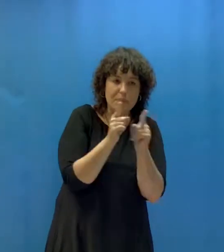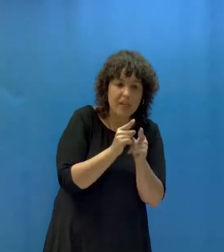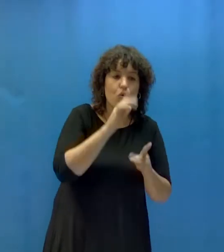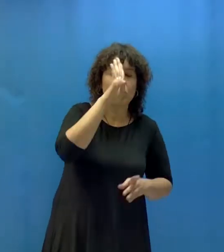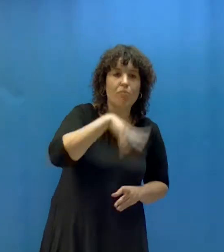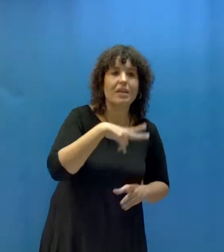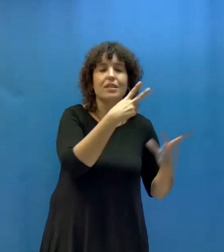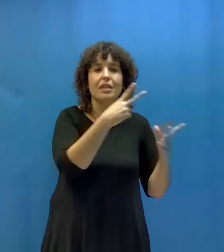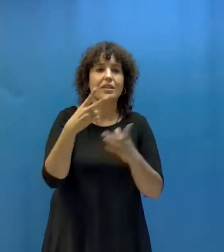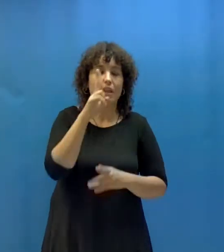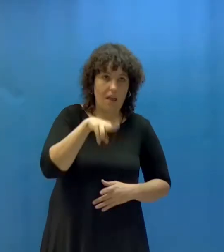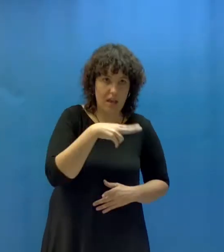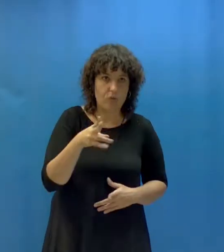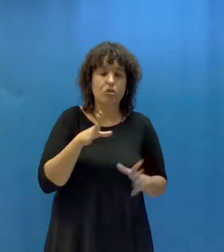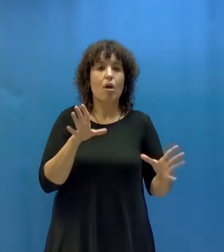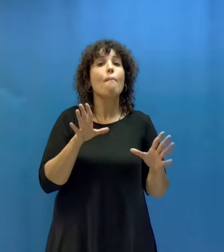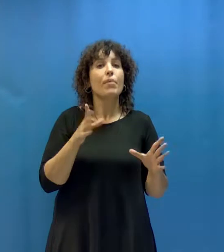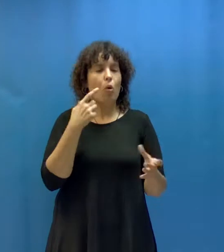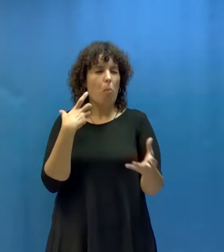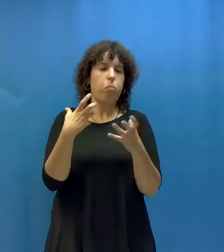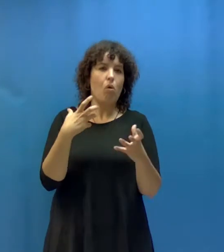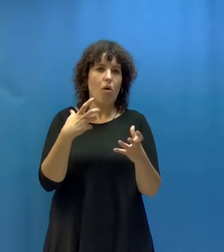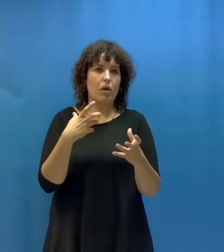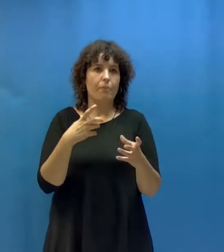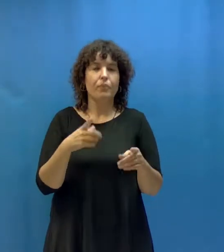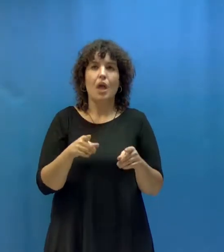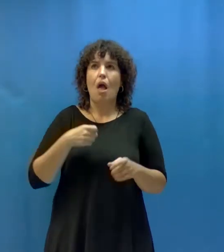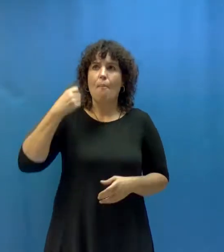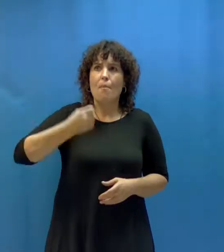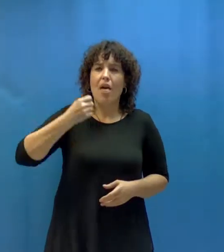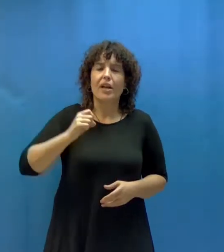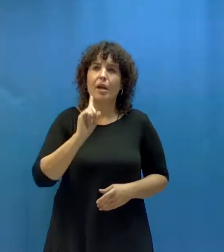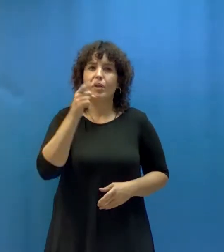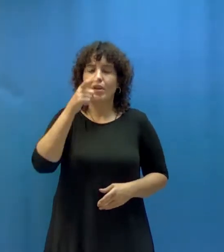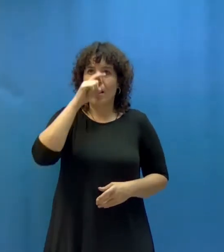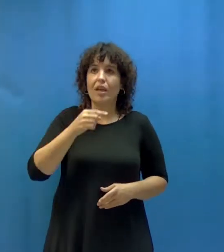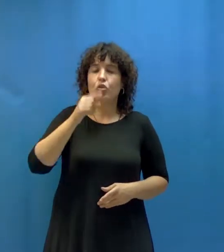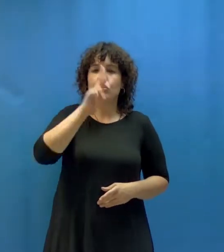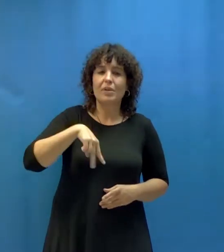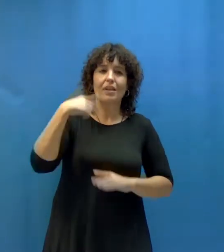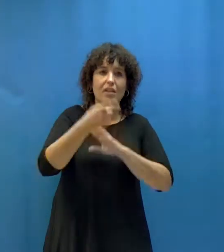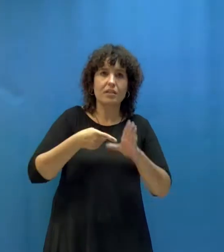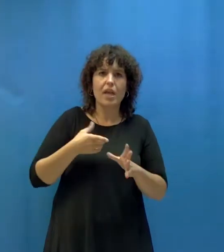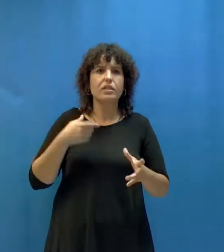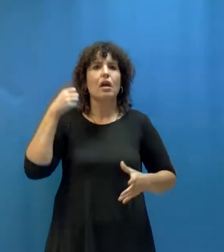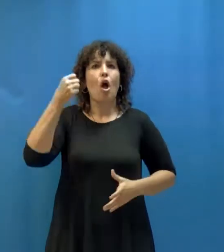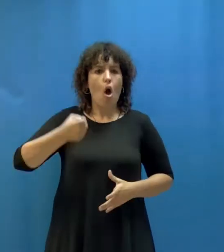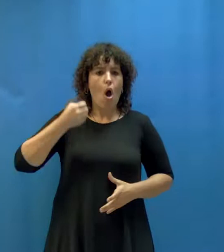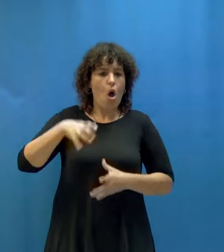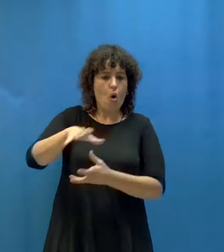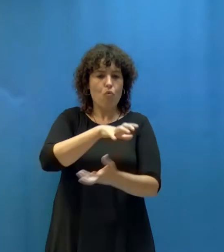4.077 €. Pero ya llama la atención que el caos de la primera Madalena, de la del 2016, aún siga